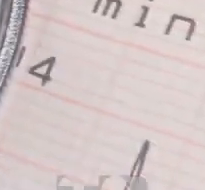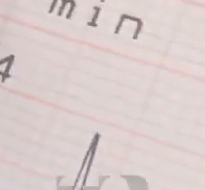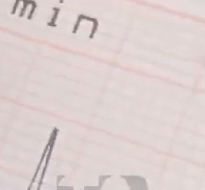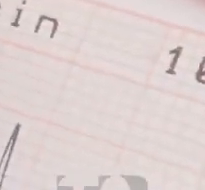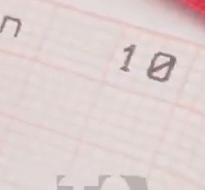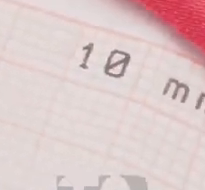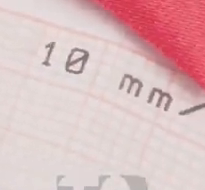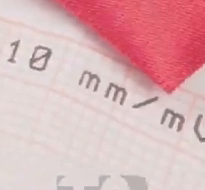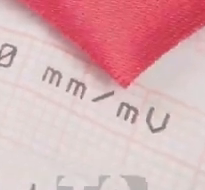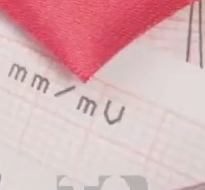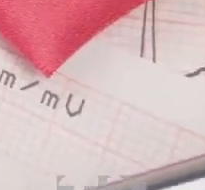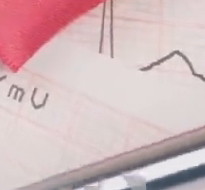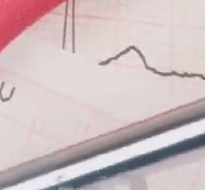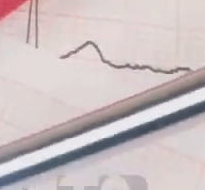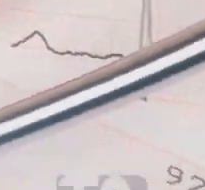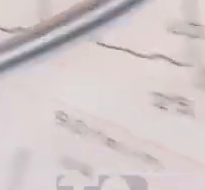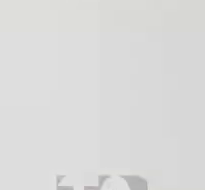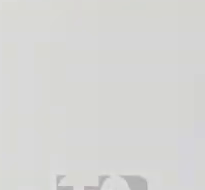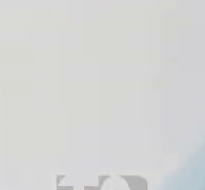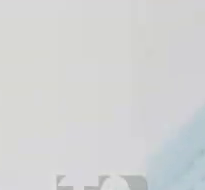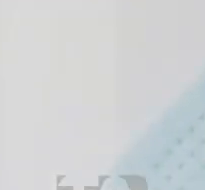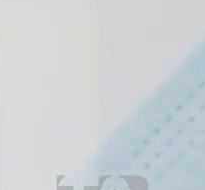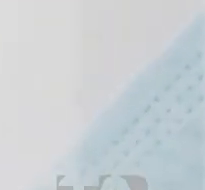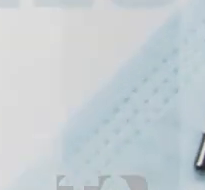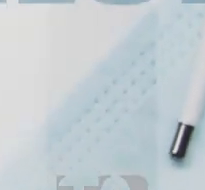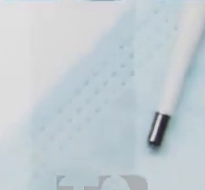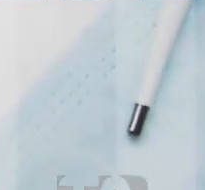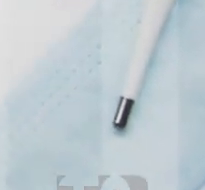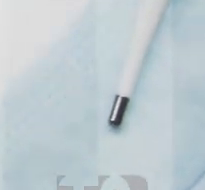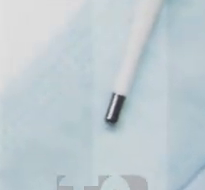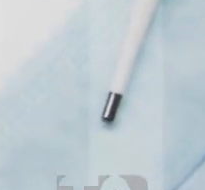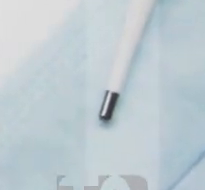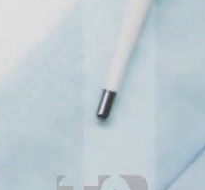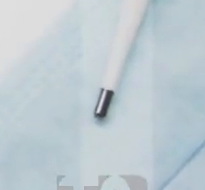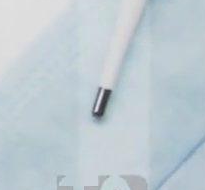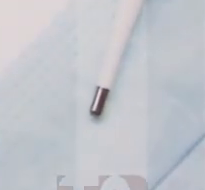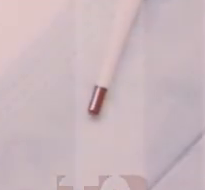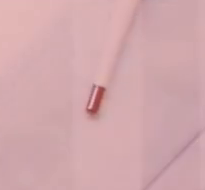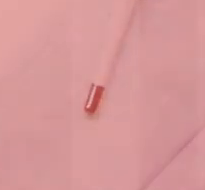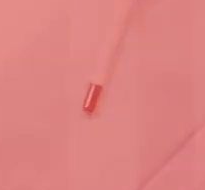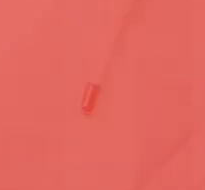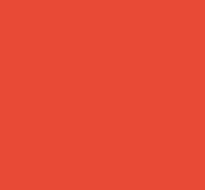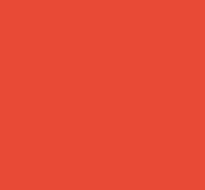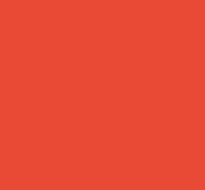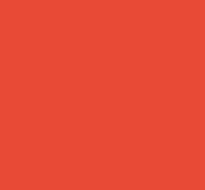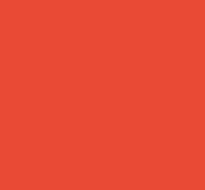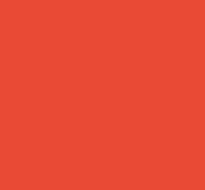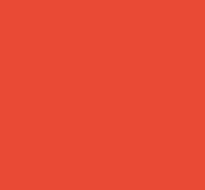Salud.